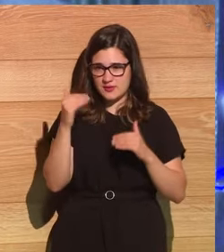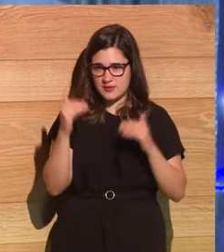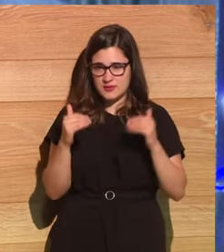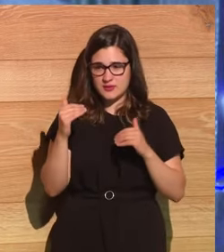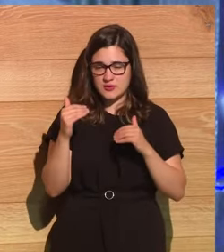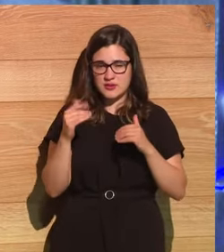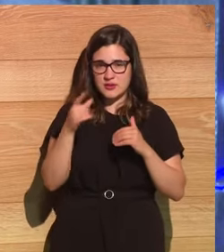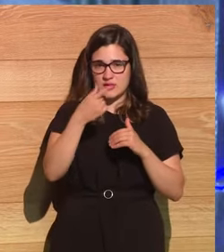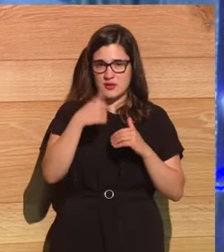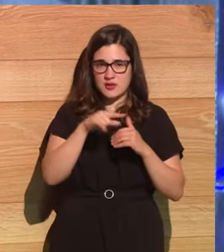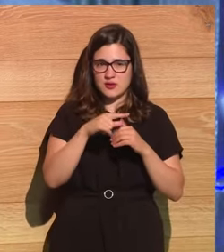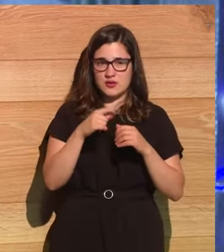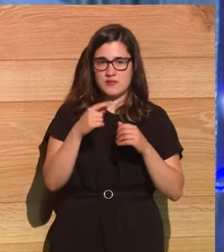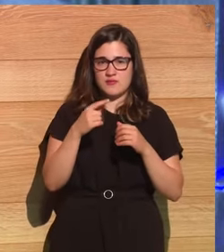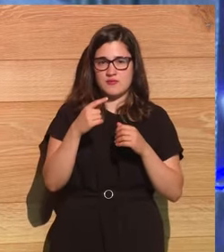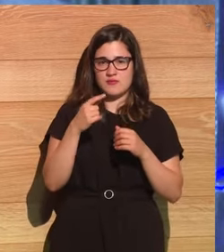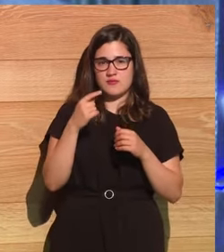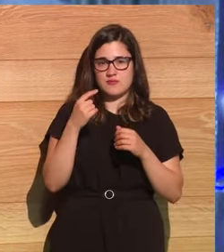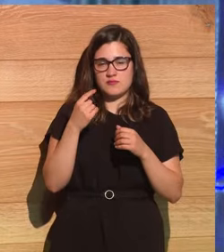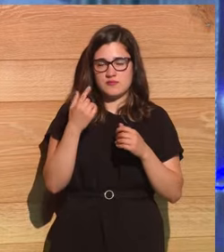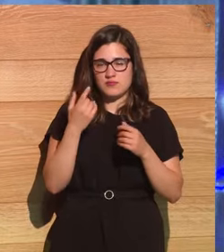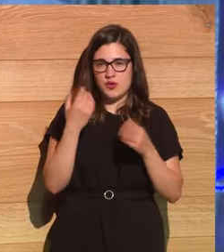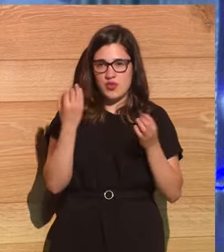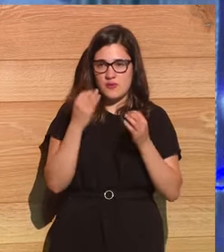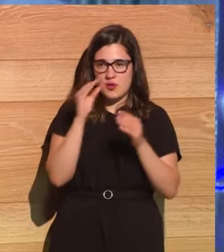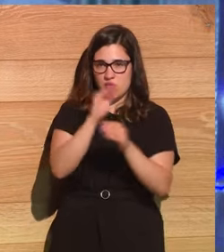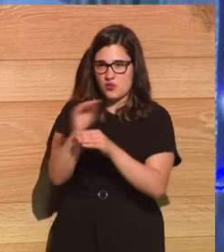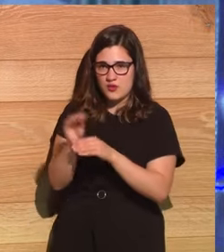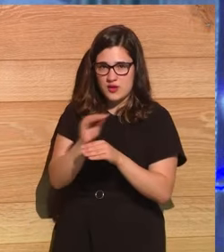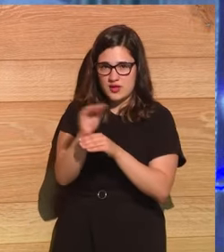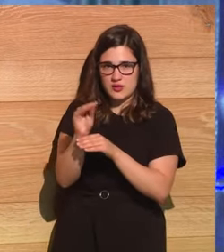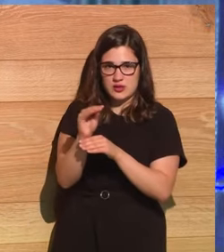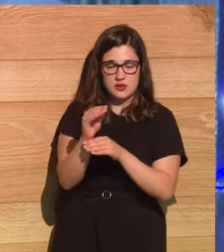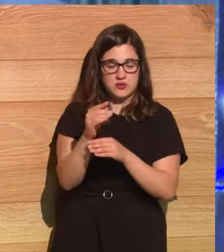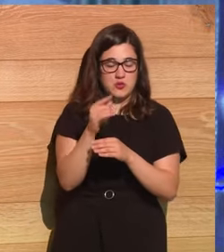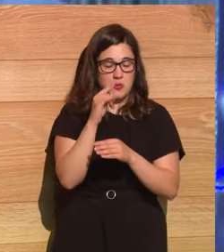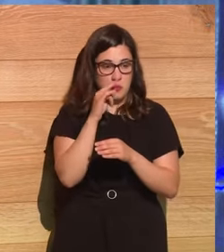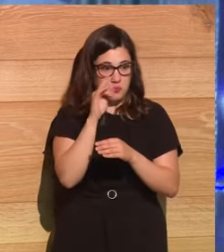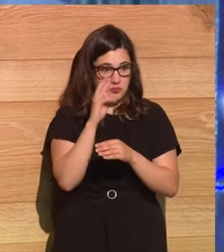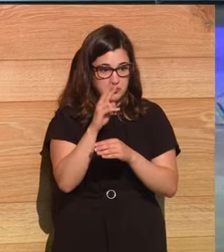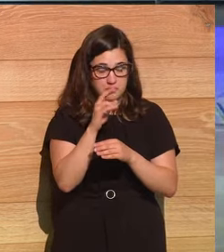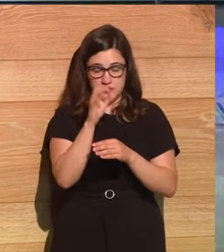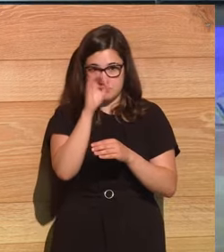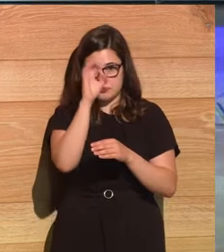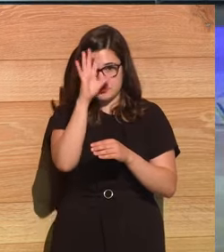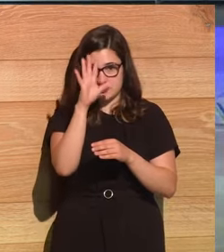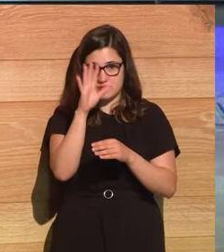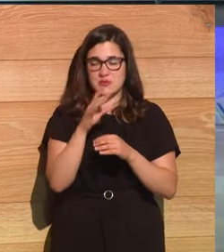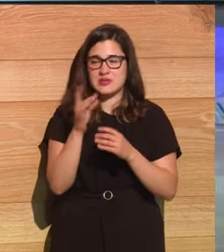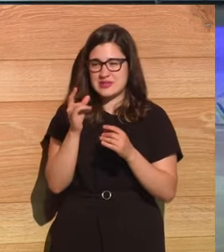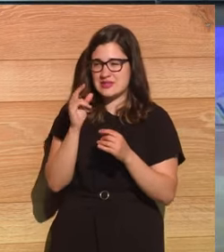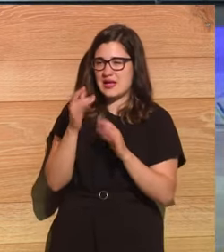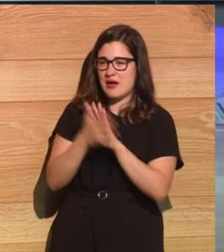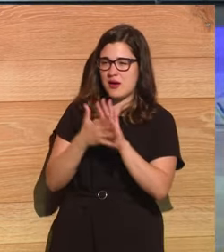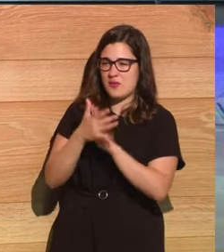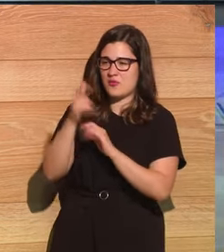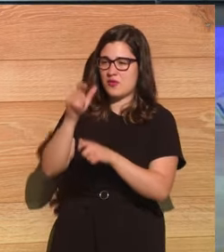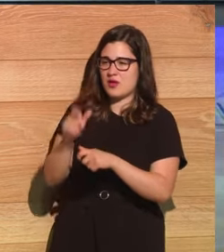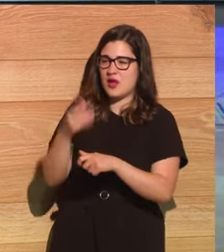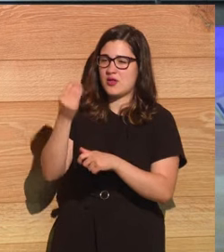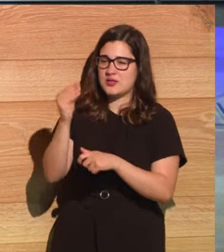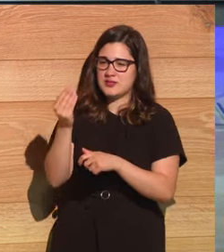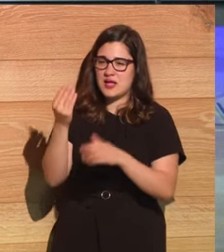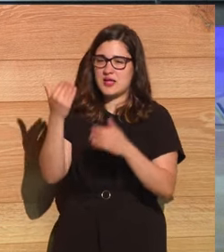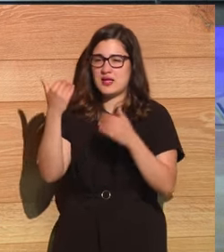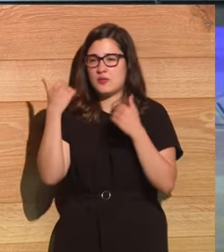tienen tareas de cuidado. Sí. Y eso me alucinó. Sí, sí, sí. Claro, hablamos un poco, ¿no?, del adolescente, que si es irresponsable, que solo piensa en él.